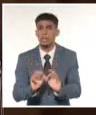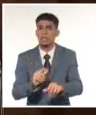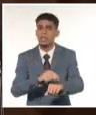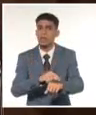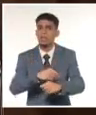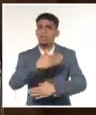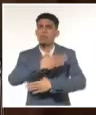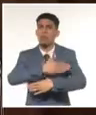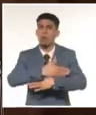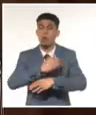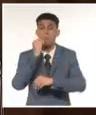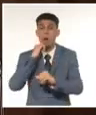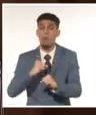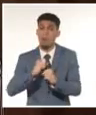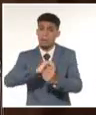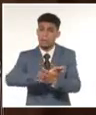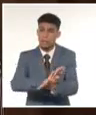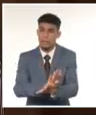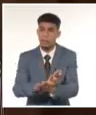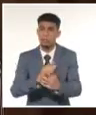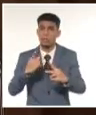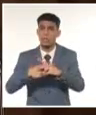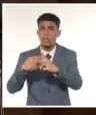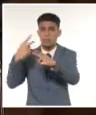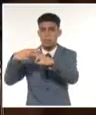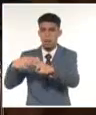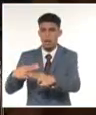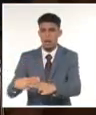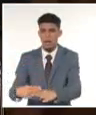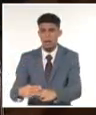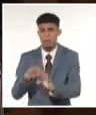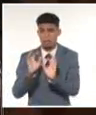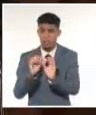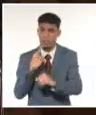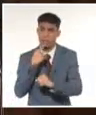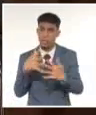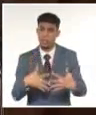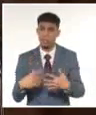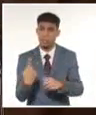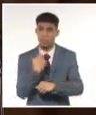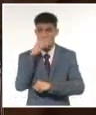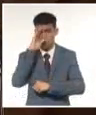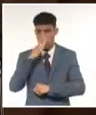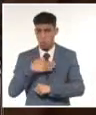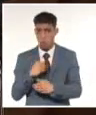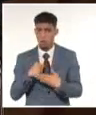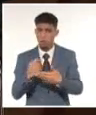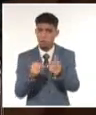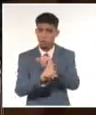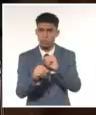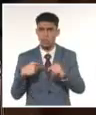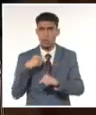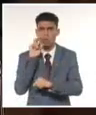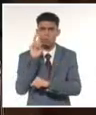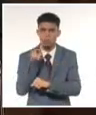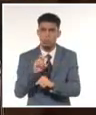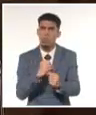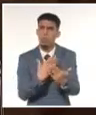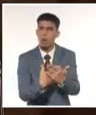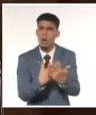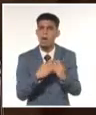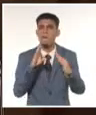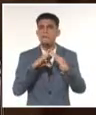bloqueo recrudecido y listas perversas. He visto mucha solidaridad entre vecinos, personas